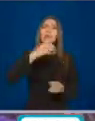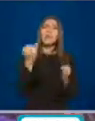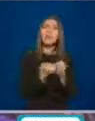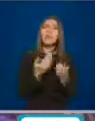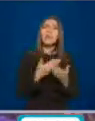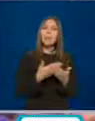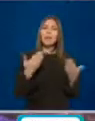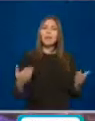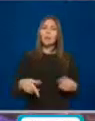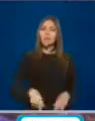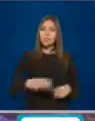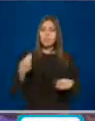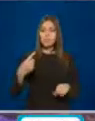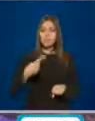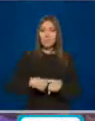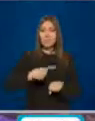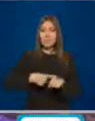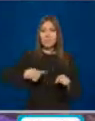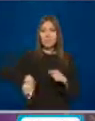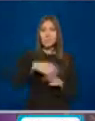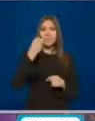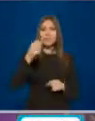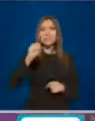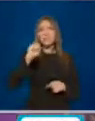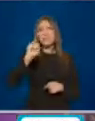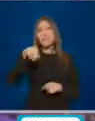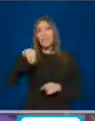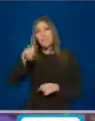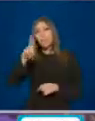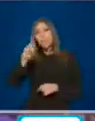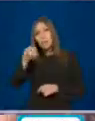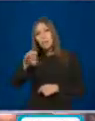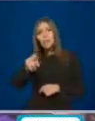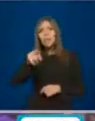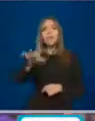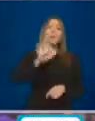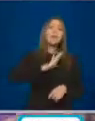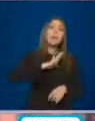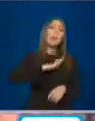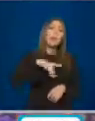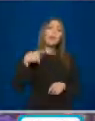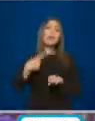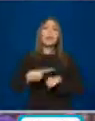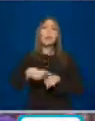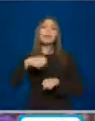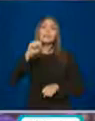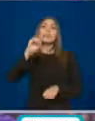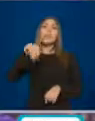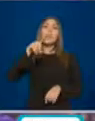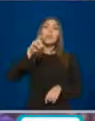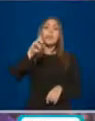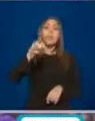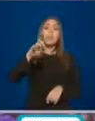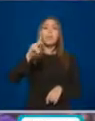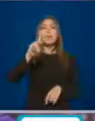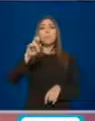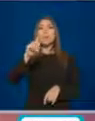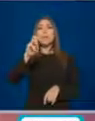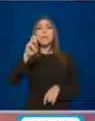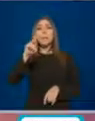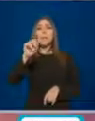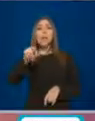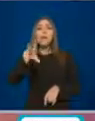de síndromes, ¿no? Se les acusa de tener el síndrome de Peter Pan, ¿no? Que no se Ajá. quieren comprometer, no